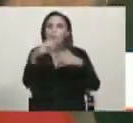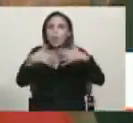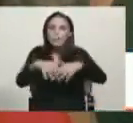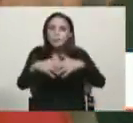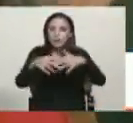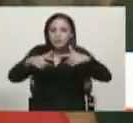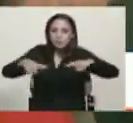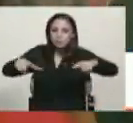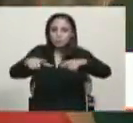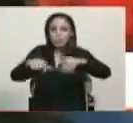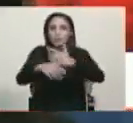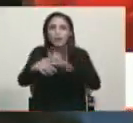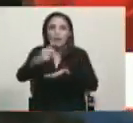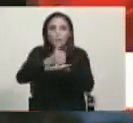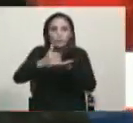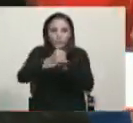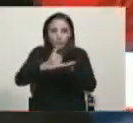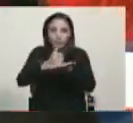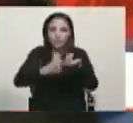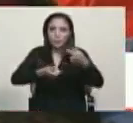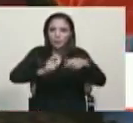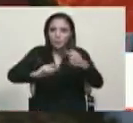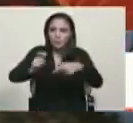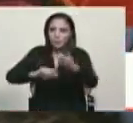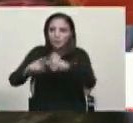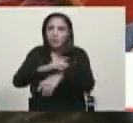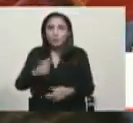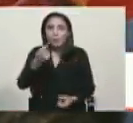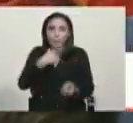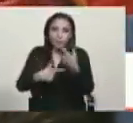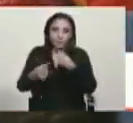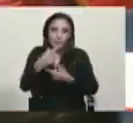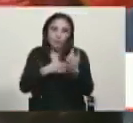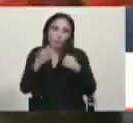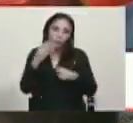de medicamentos, lo cual nos llevará a activar